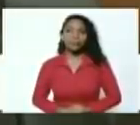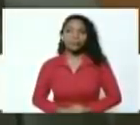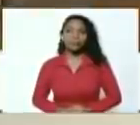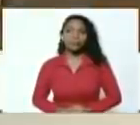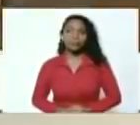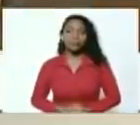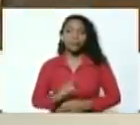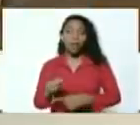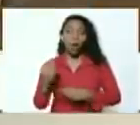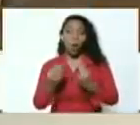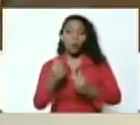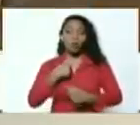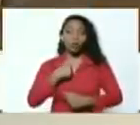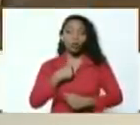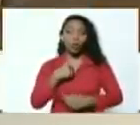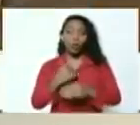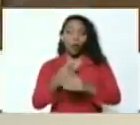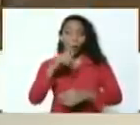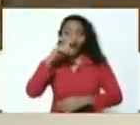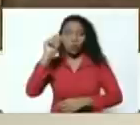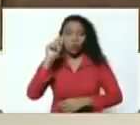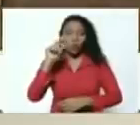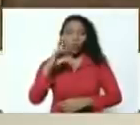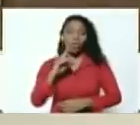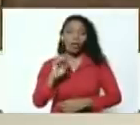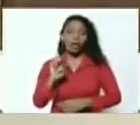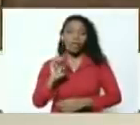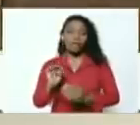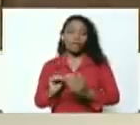Así como yo soy Nicolás Maduro de Flores.